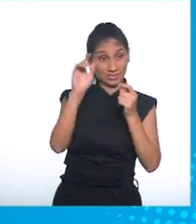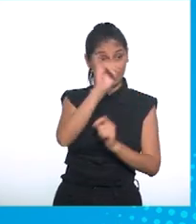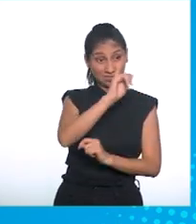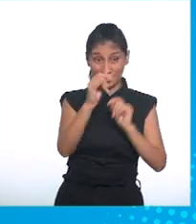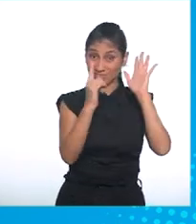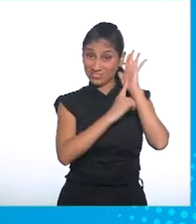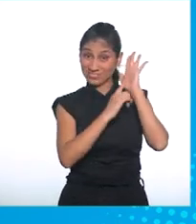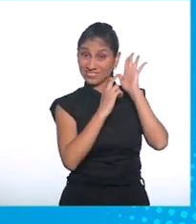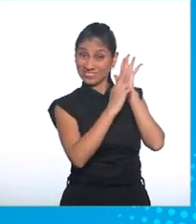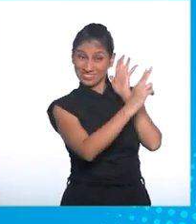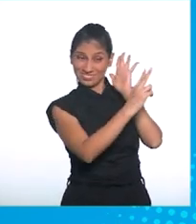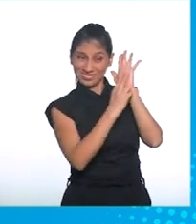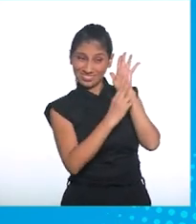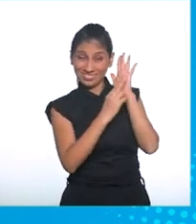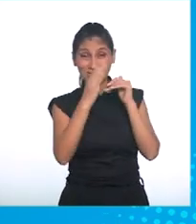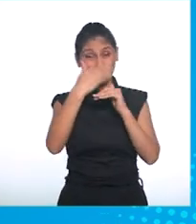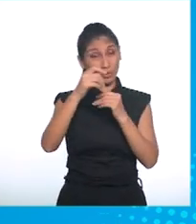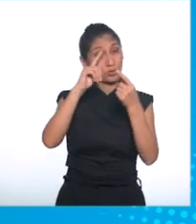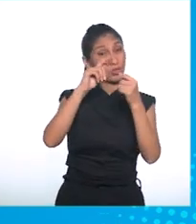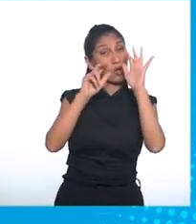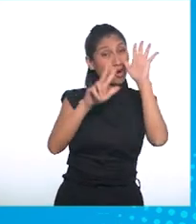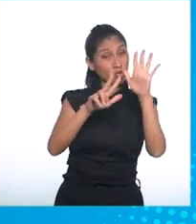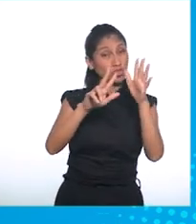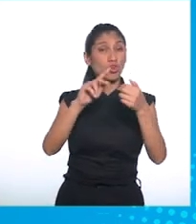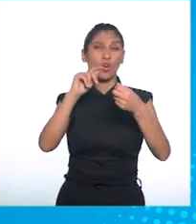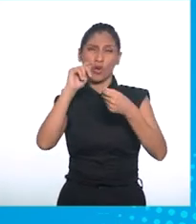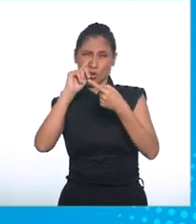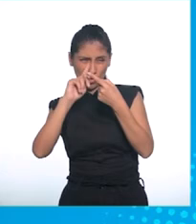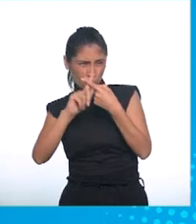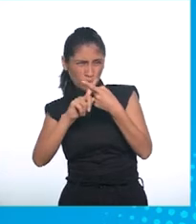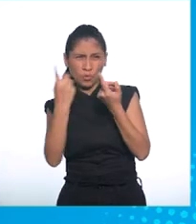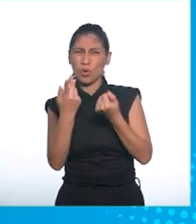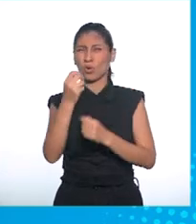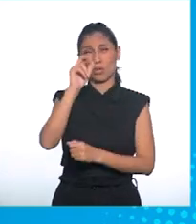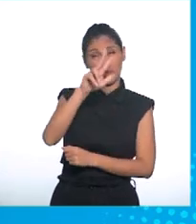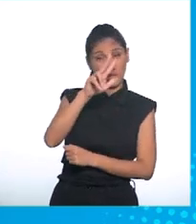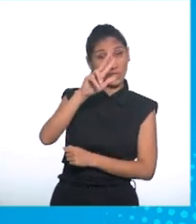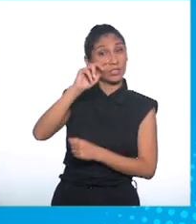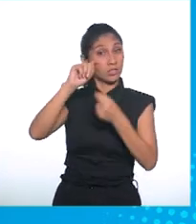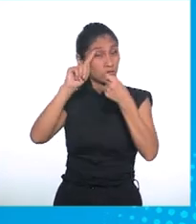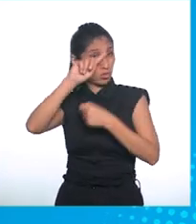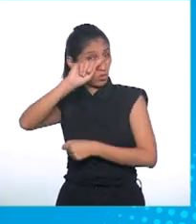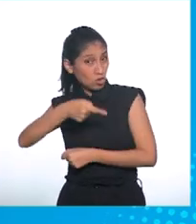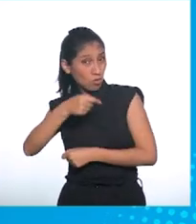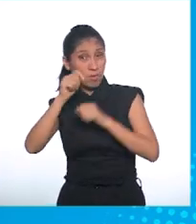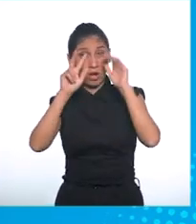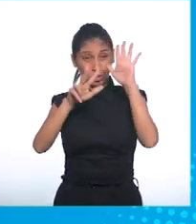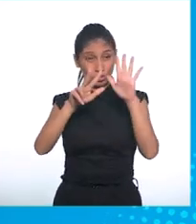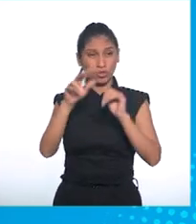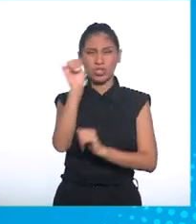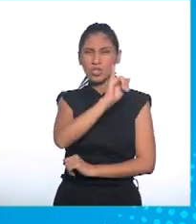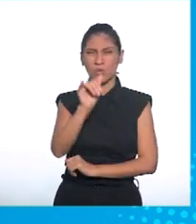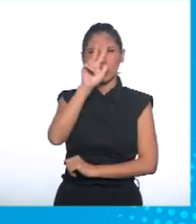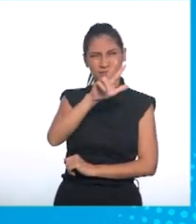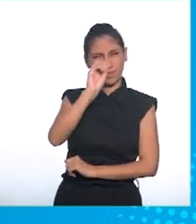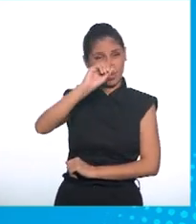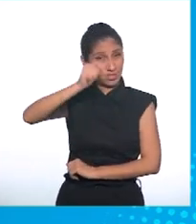Luego, multiplicamos 8 con 3,8, obteniendo